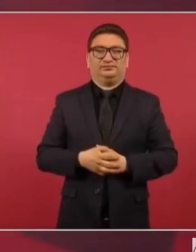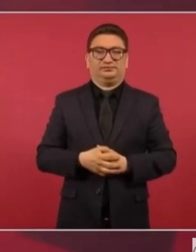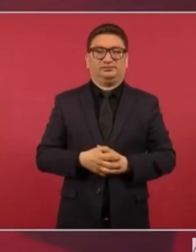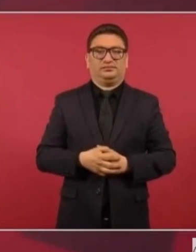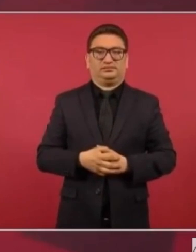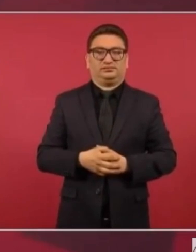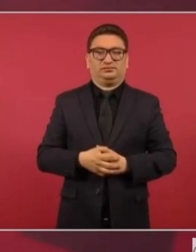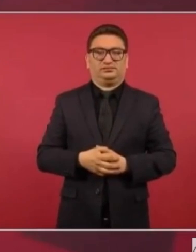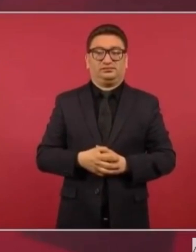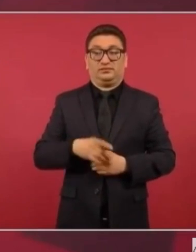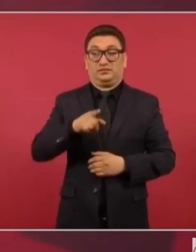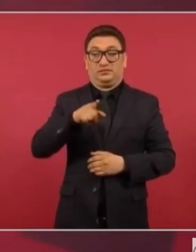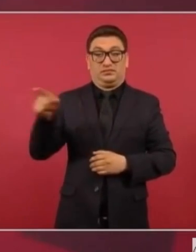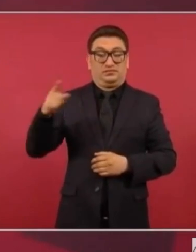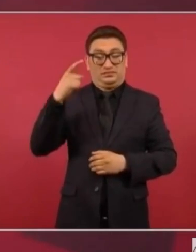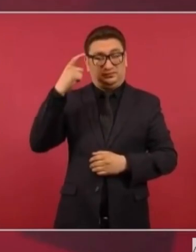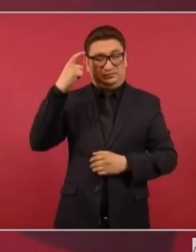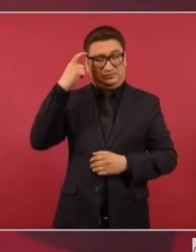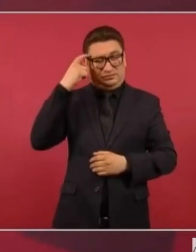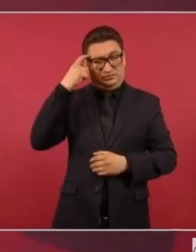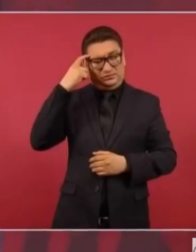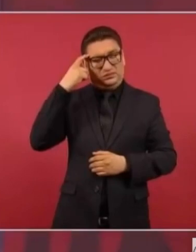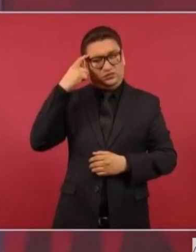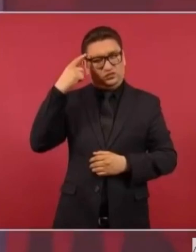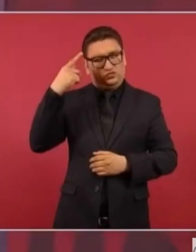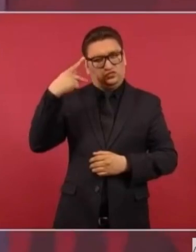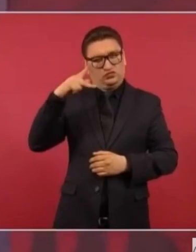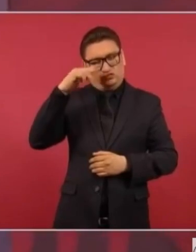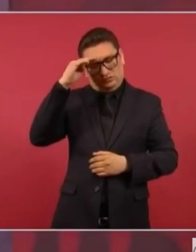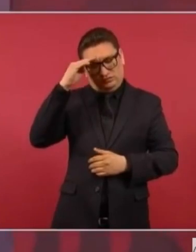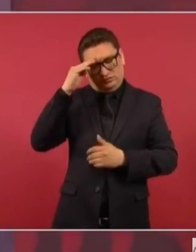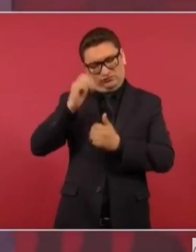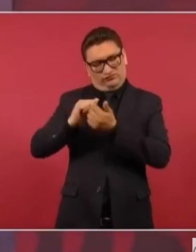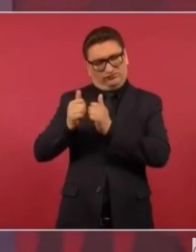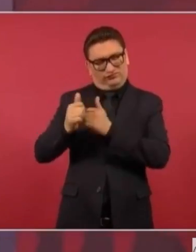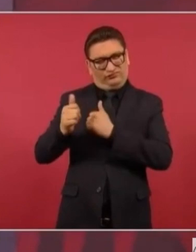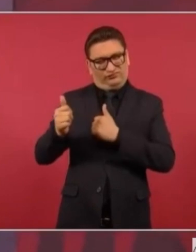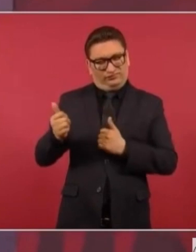con esa mentalidad retrógrada,